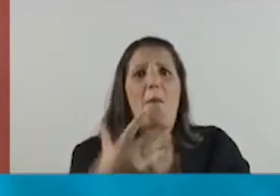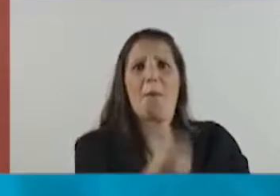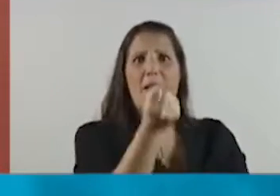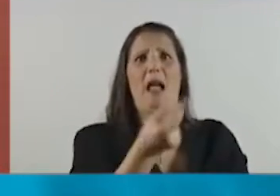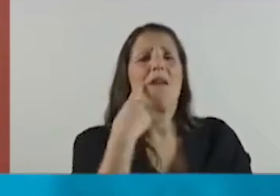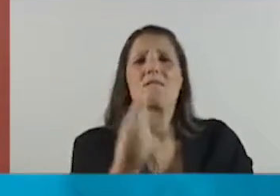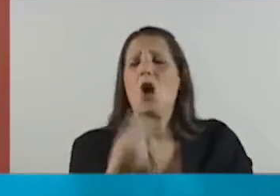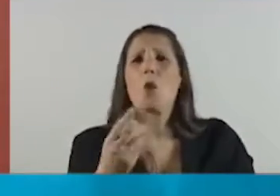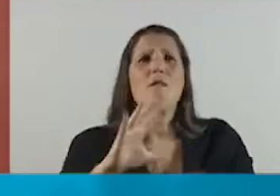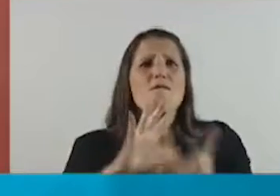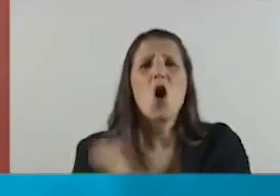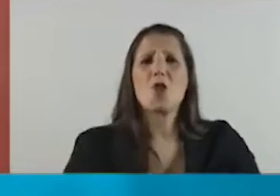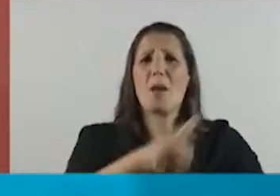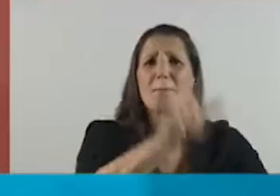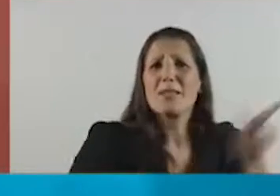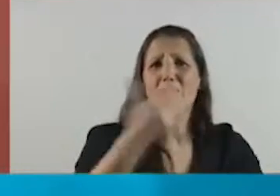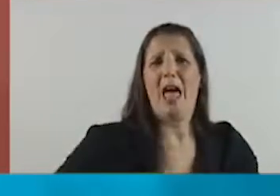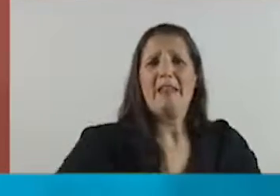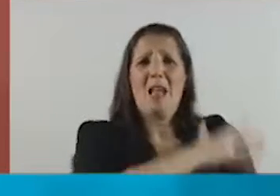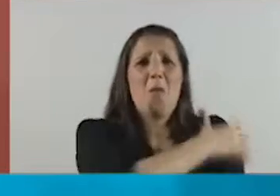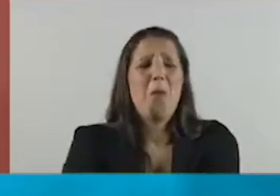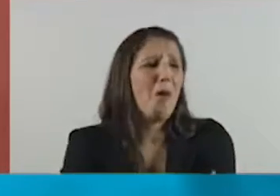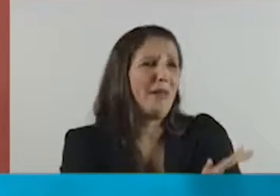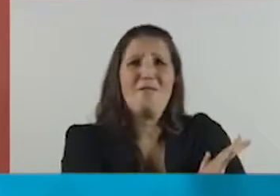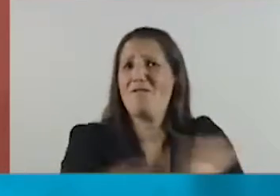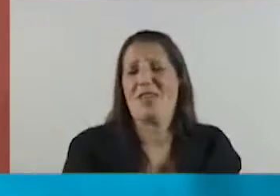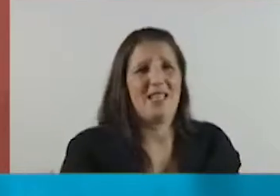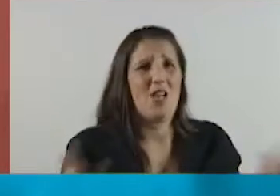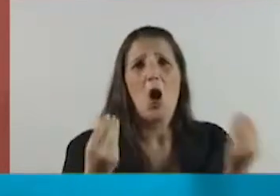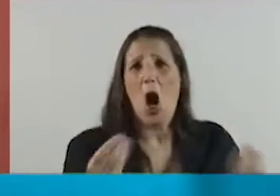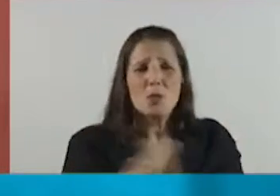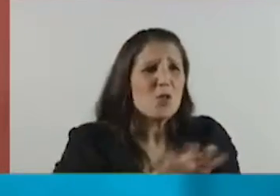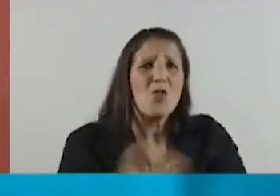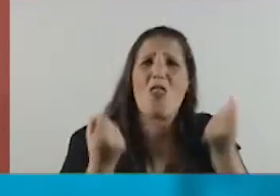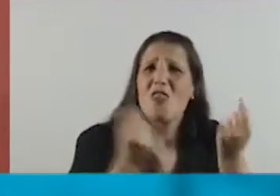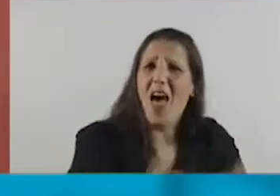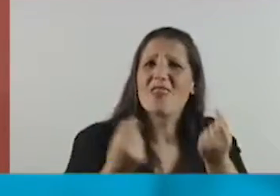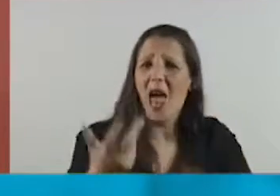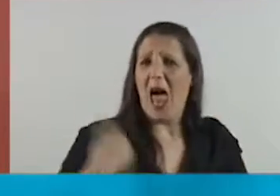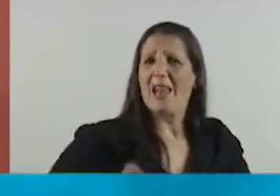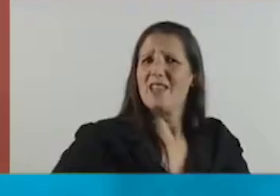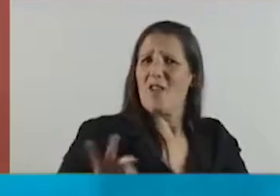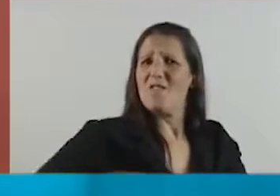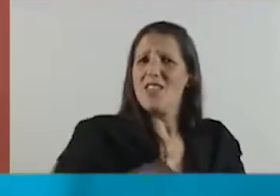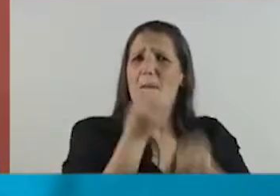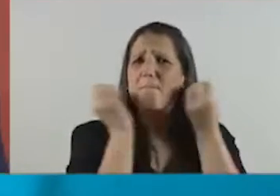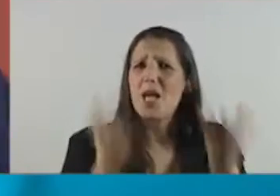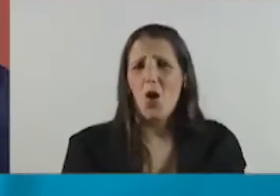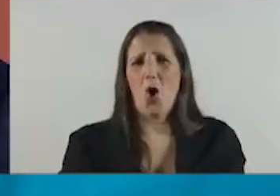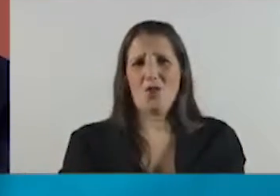argentinos puedan salir de la pobreza y lograr que cada vez más argentinos puedan vivir mejor